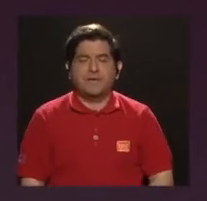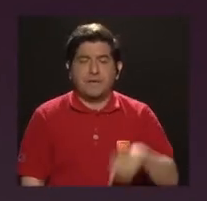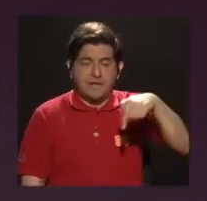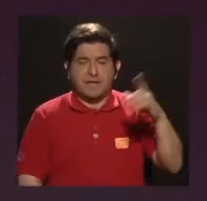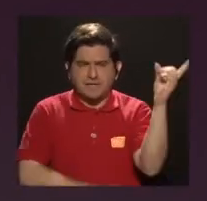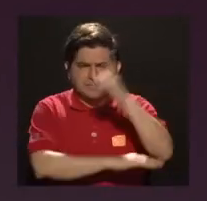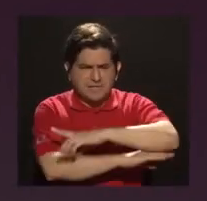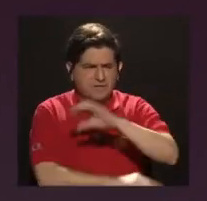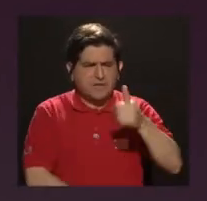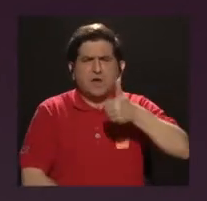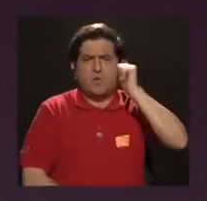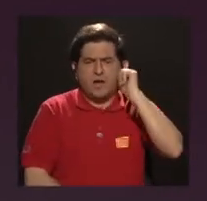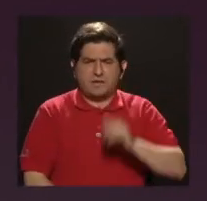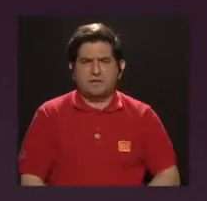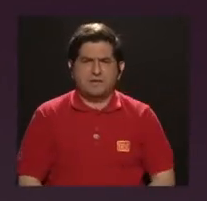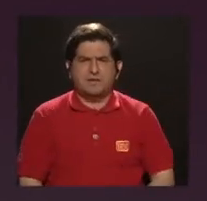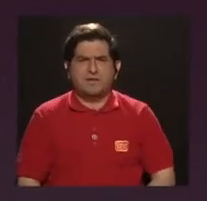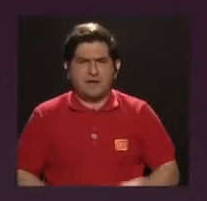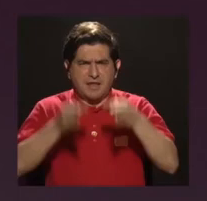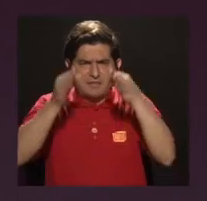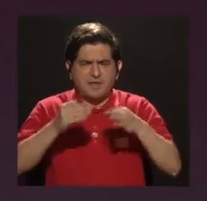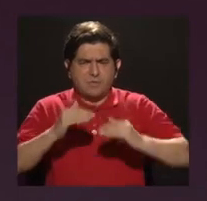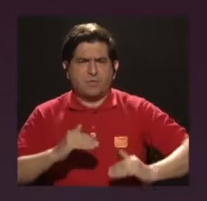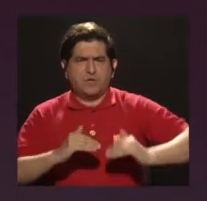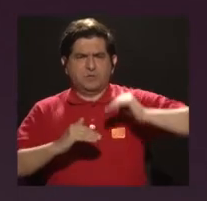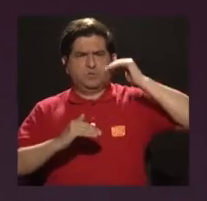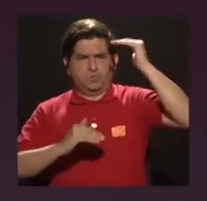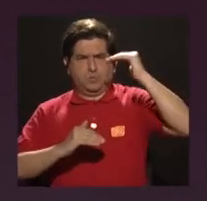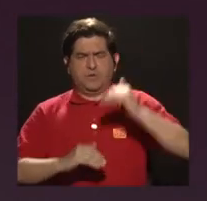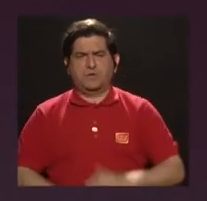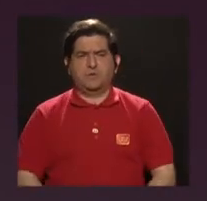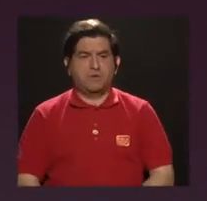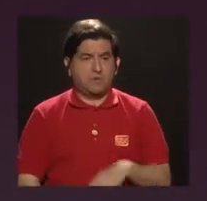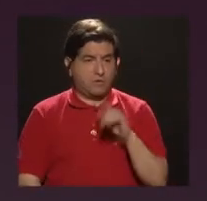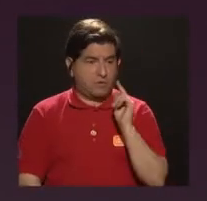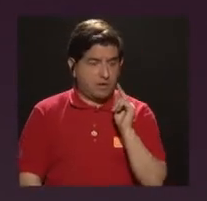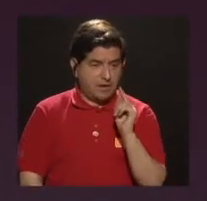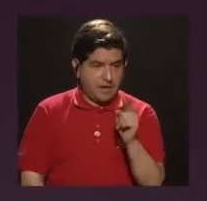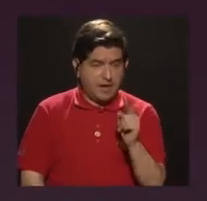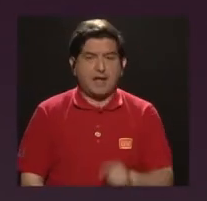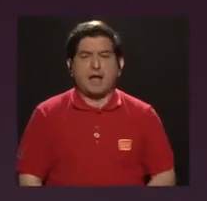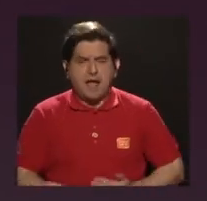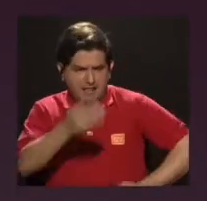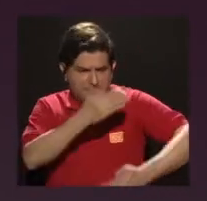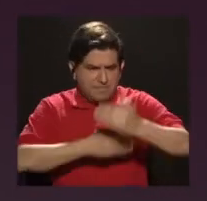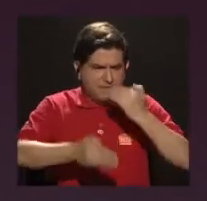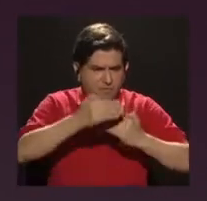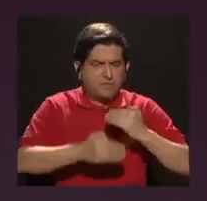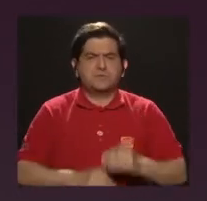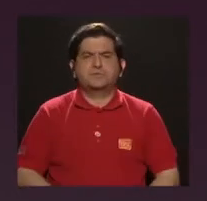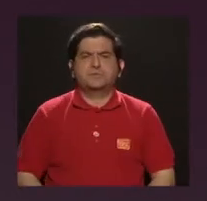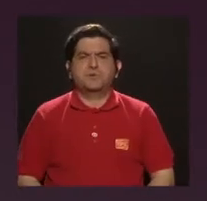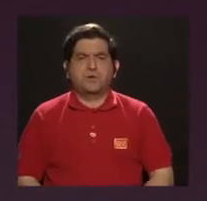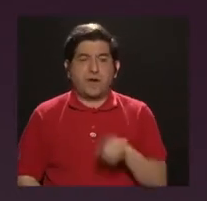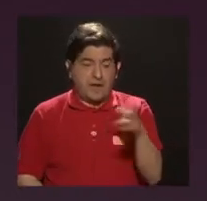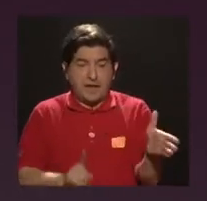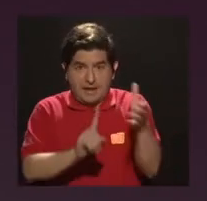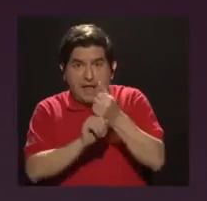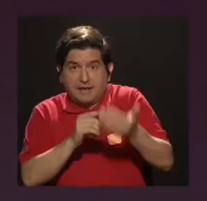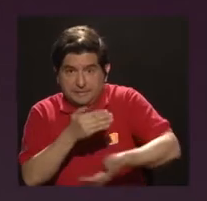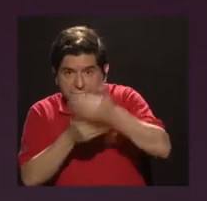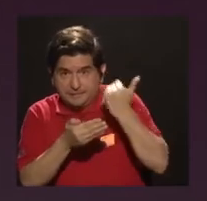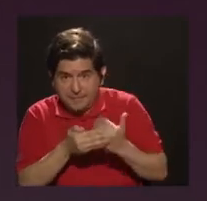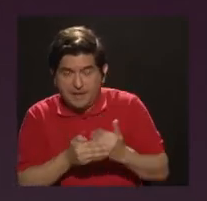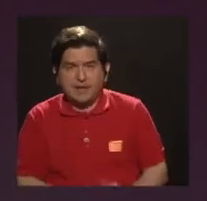hoy o ayer el tribunal supremo le dio devolución al proceso había sido detenido y esto ya ha